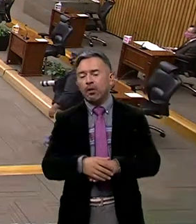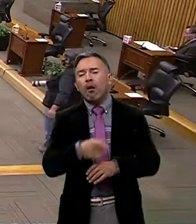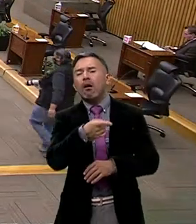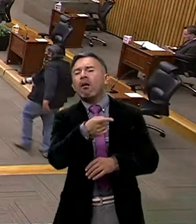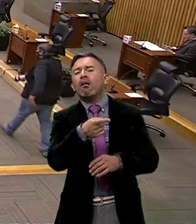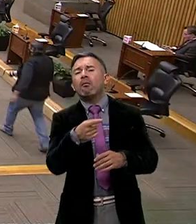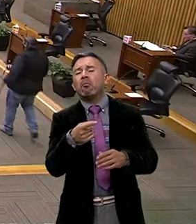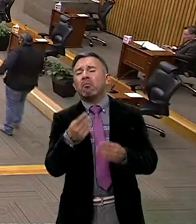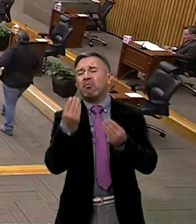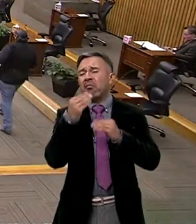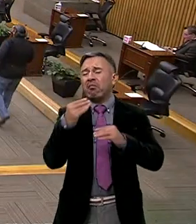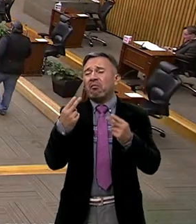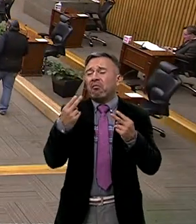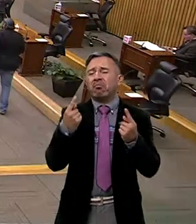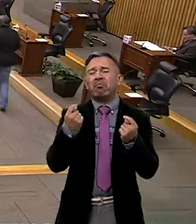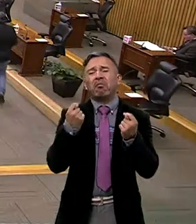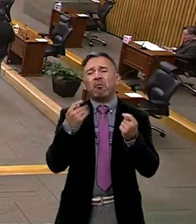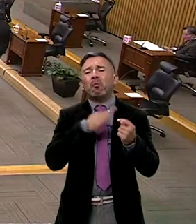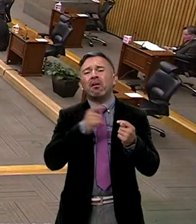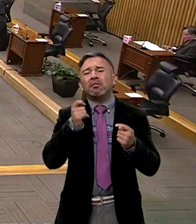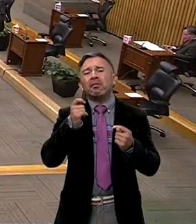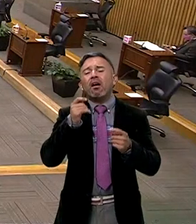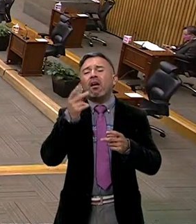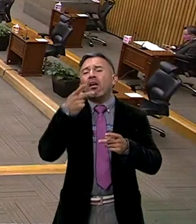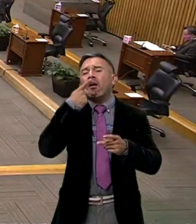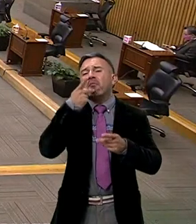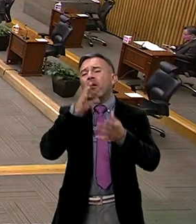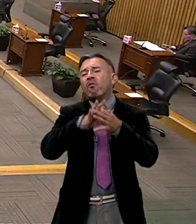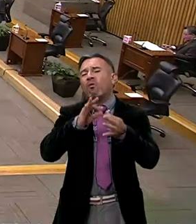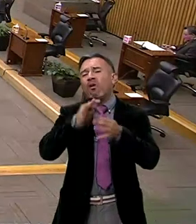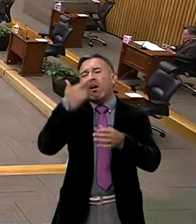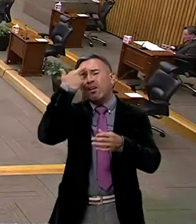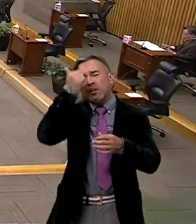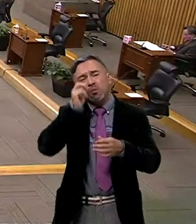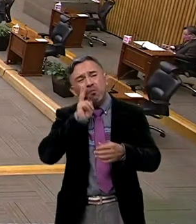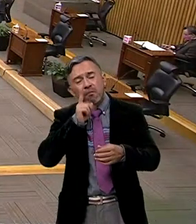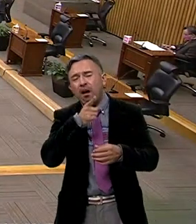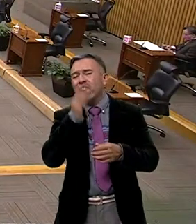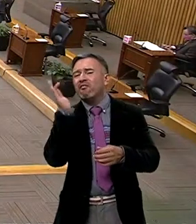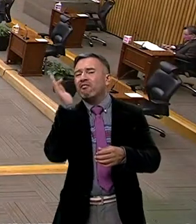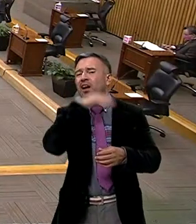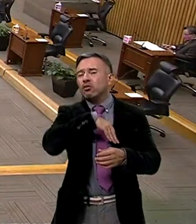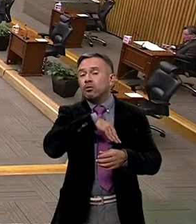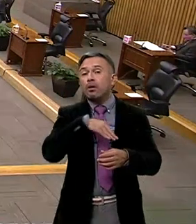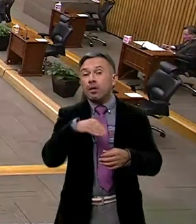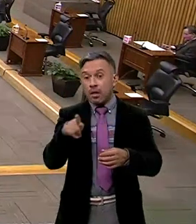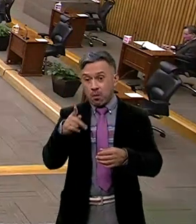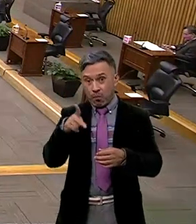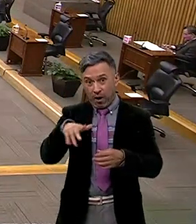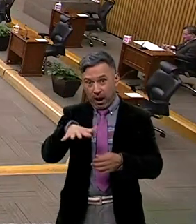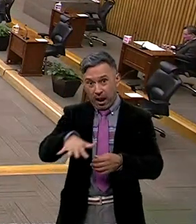y los miserables dan al suelo al querer engañar